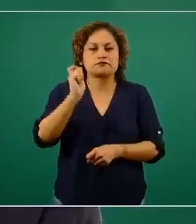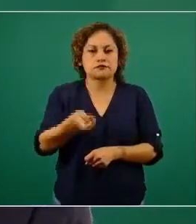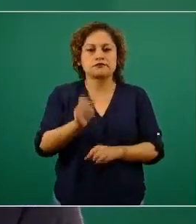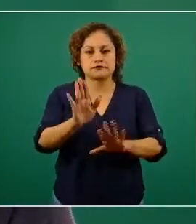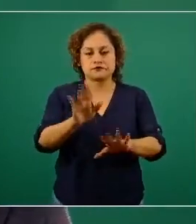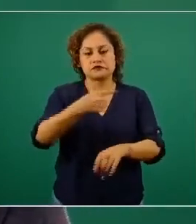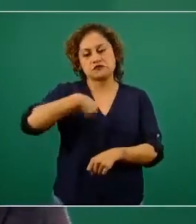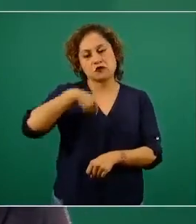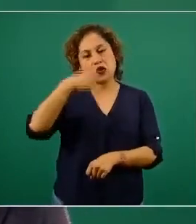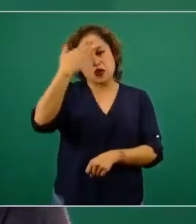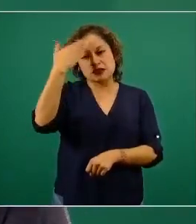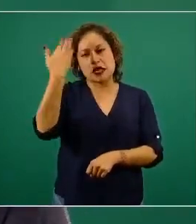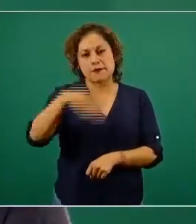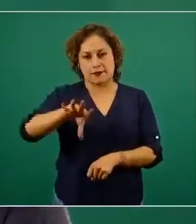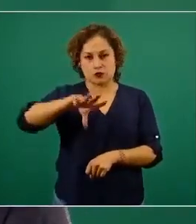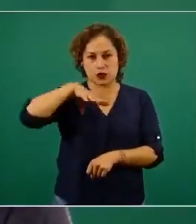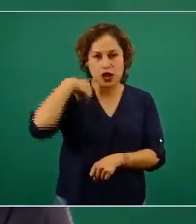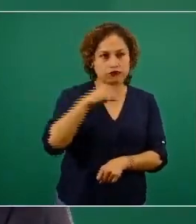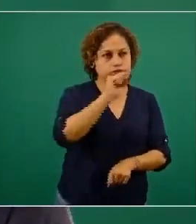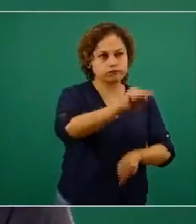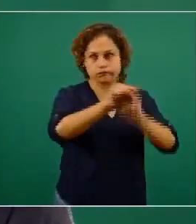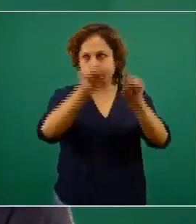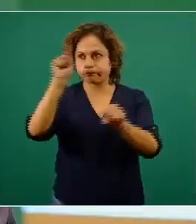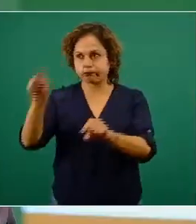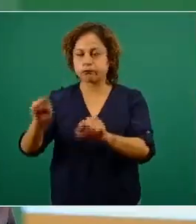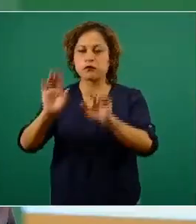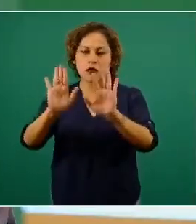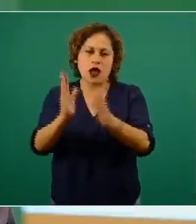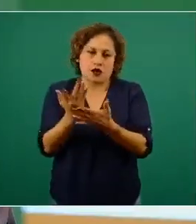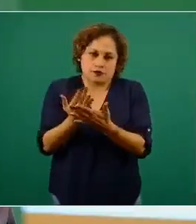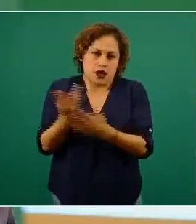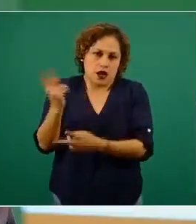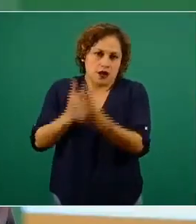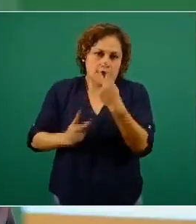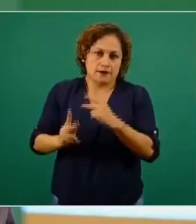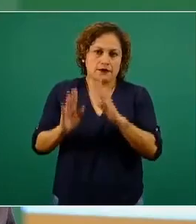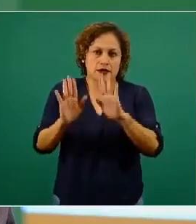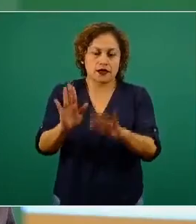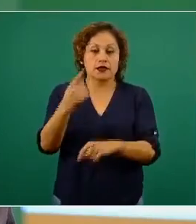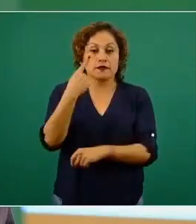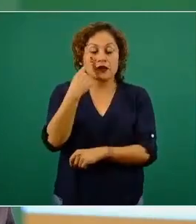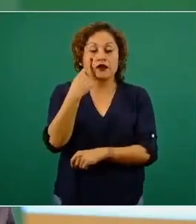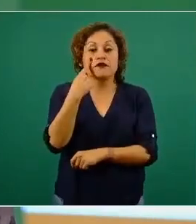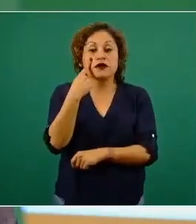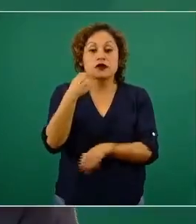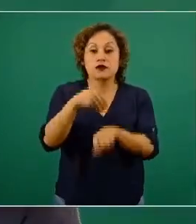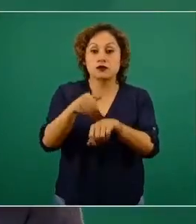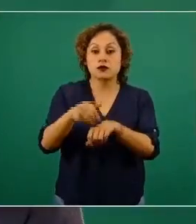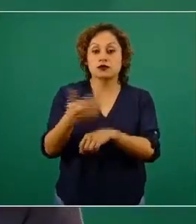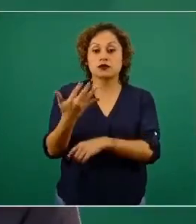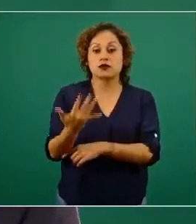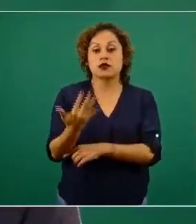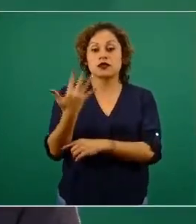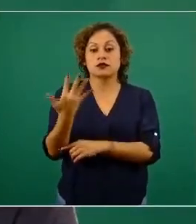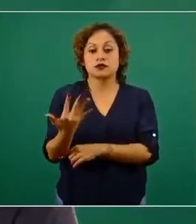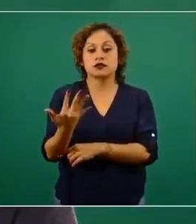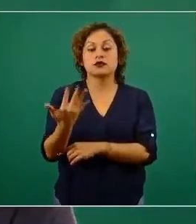momento, y mientras viene el procurador Ricardo Sheffield, 55, 56